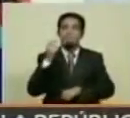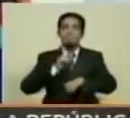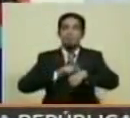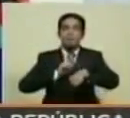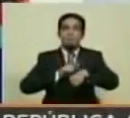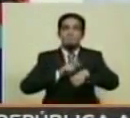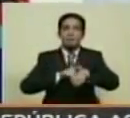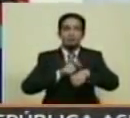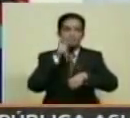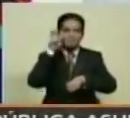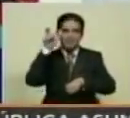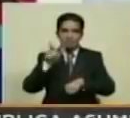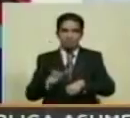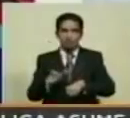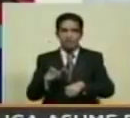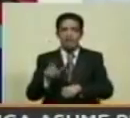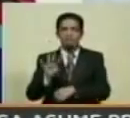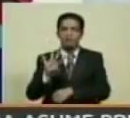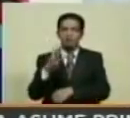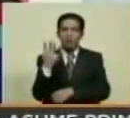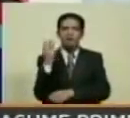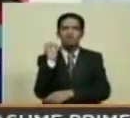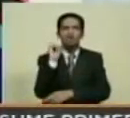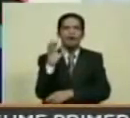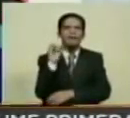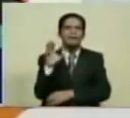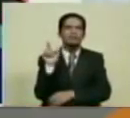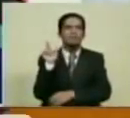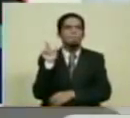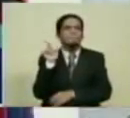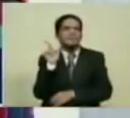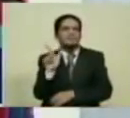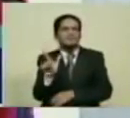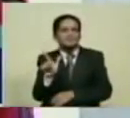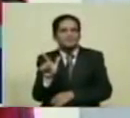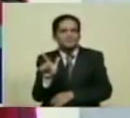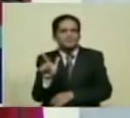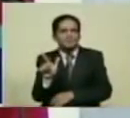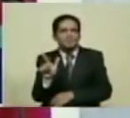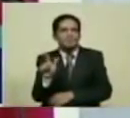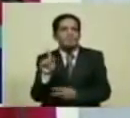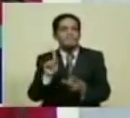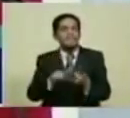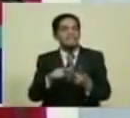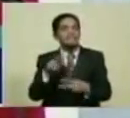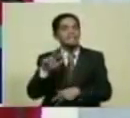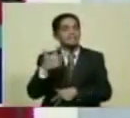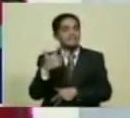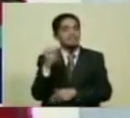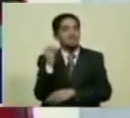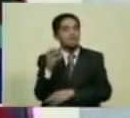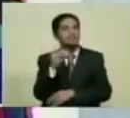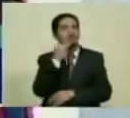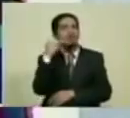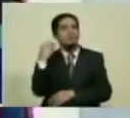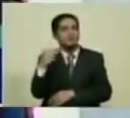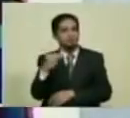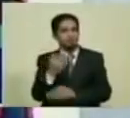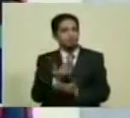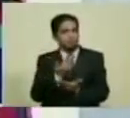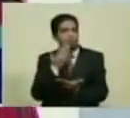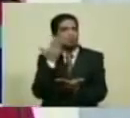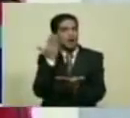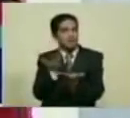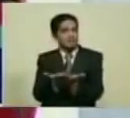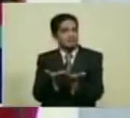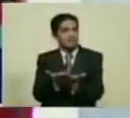delegados del cuarto congreso del Partido Socialista Unido de Venezuela y del tercer congreso de la juventud hicieron la propuesta, la